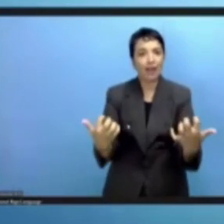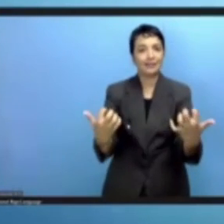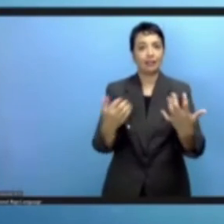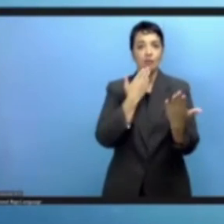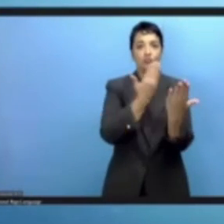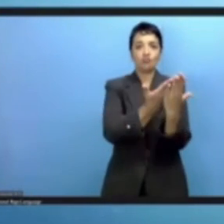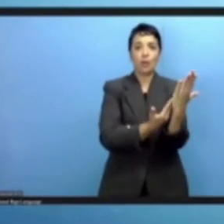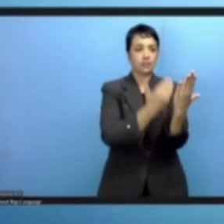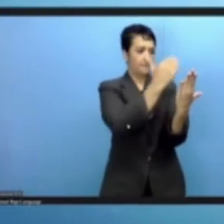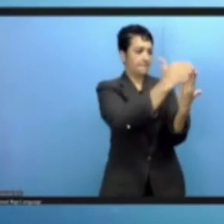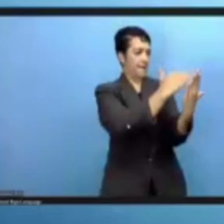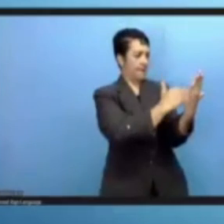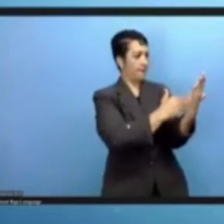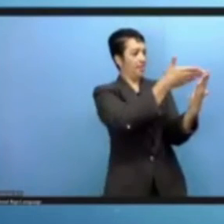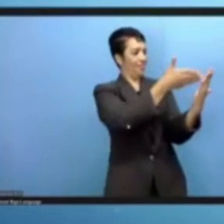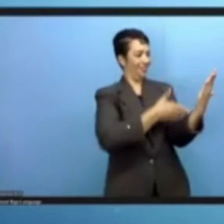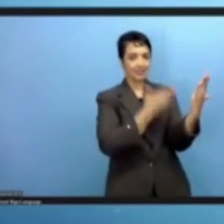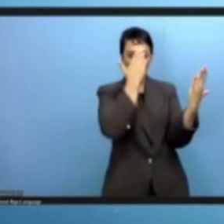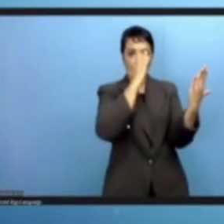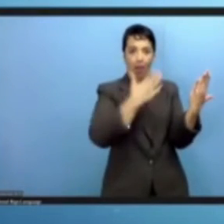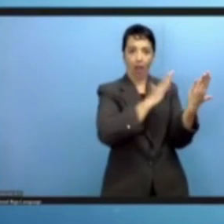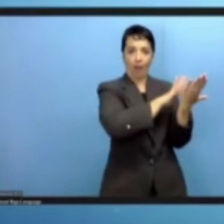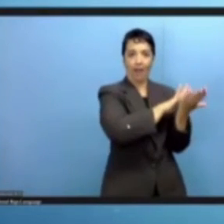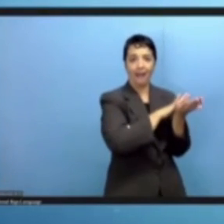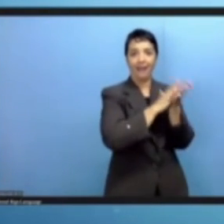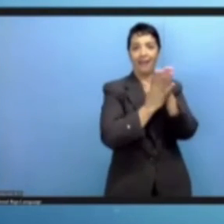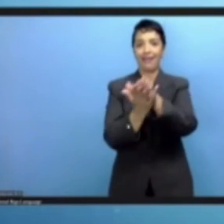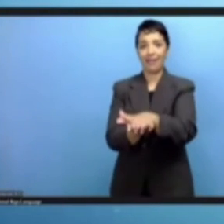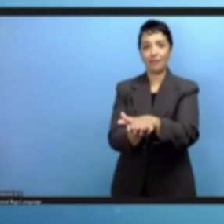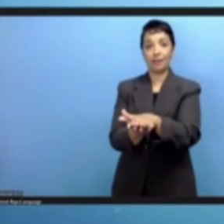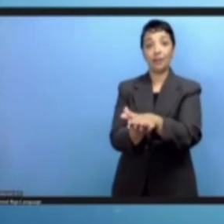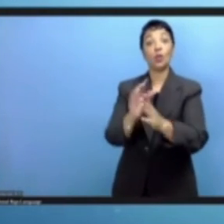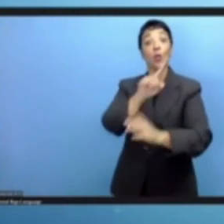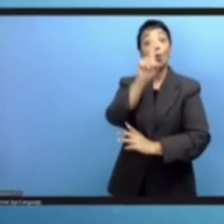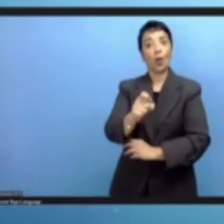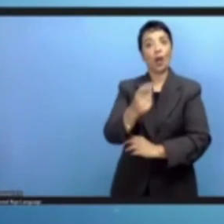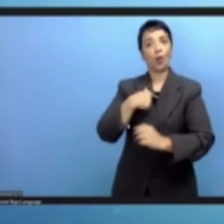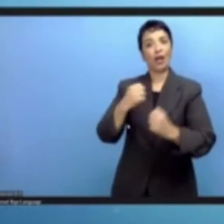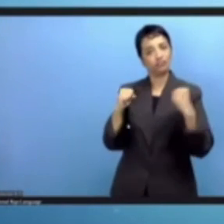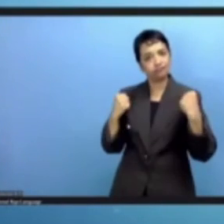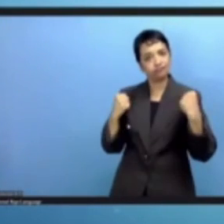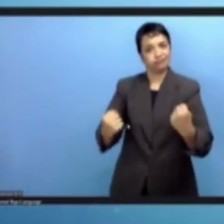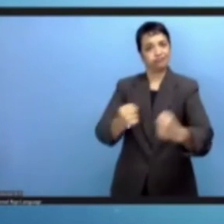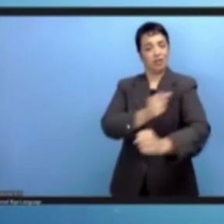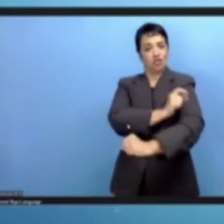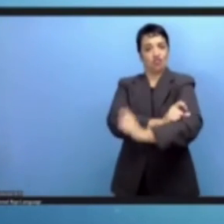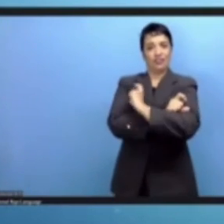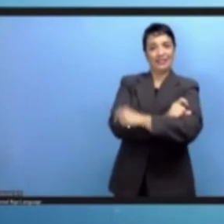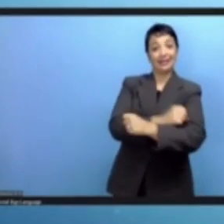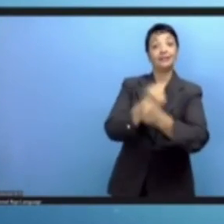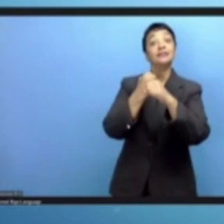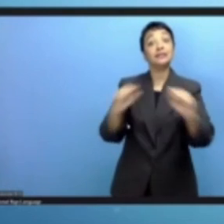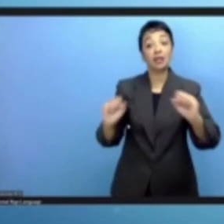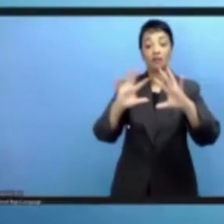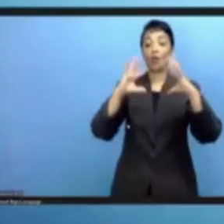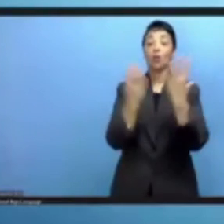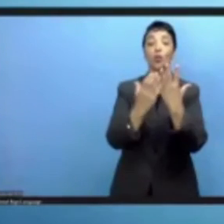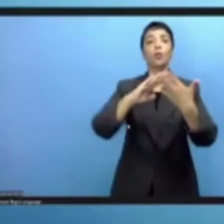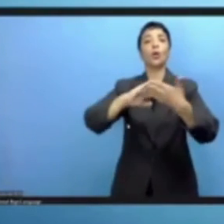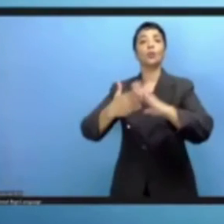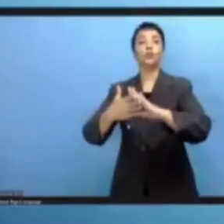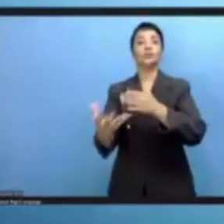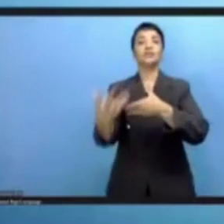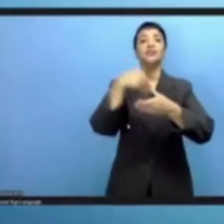tangibles y pragmáticos y que se puedan implementar para asegurar una